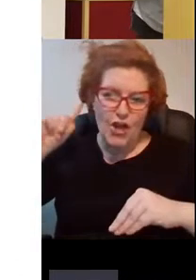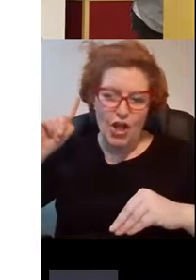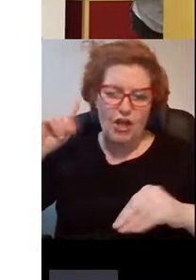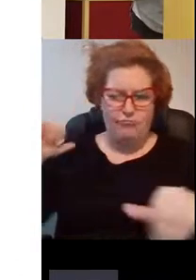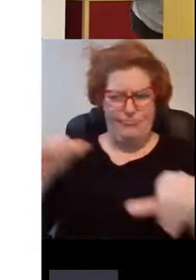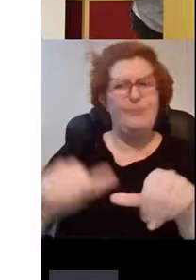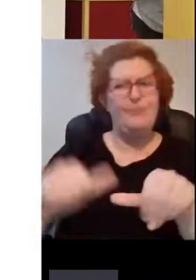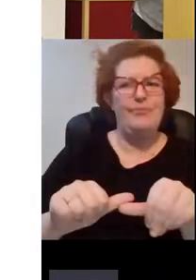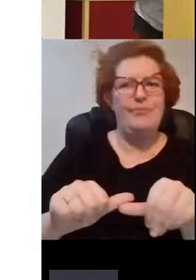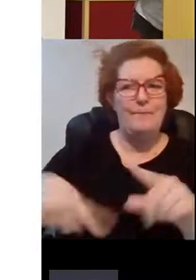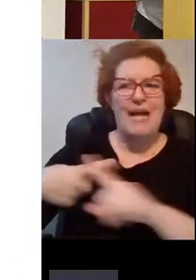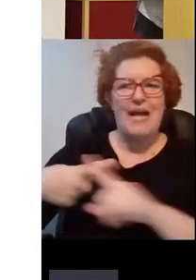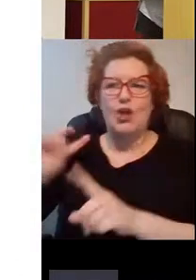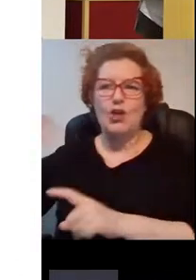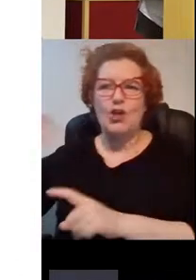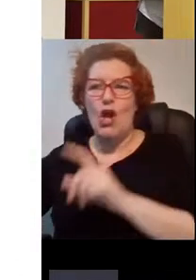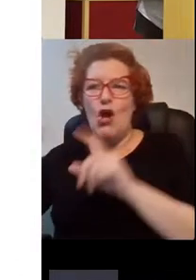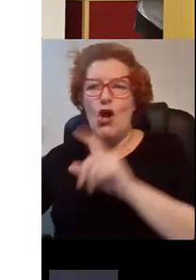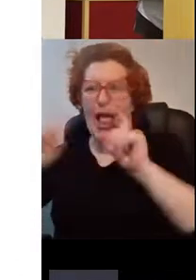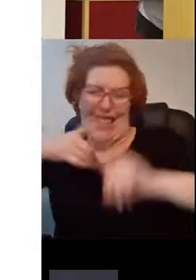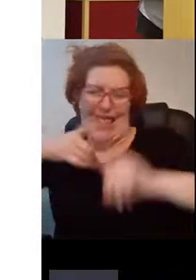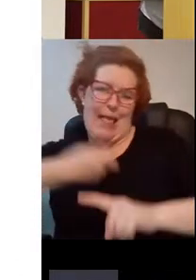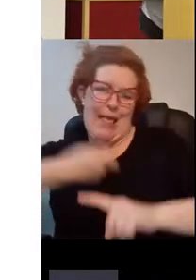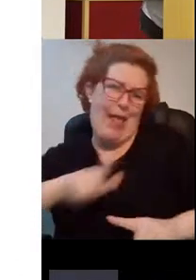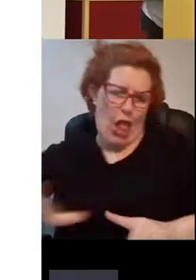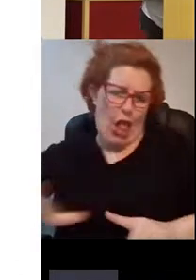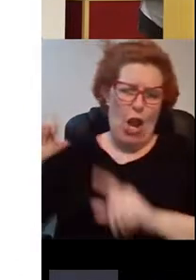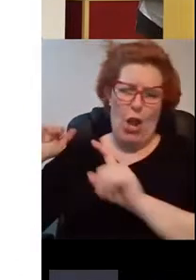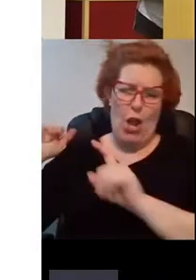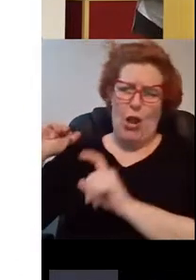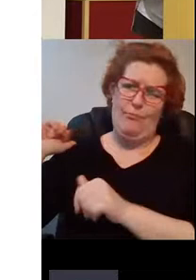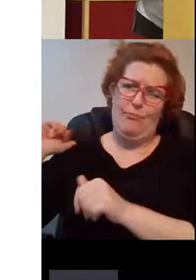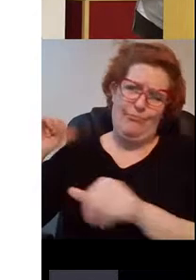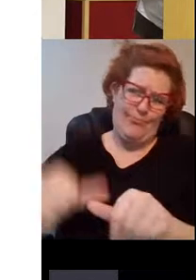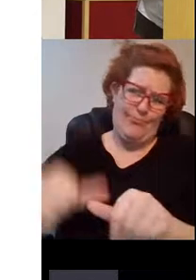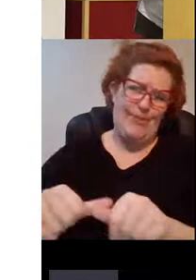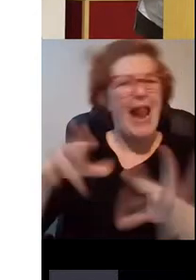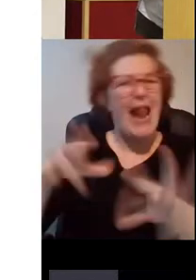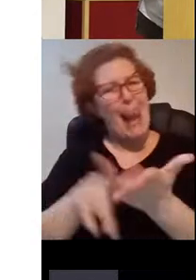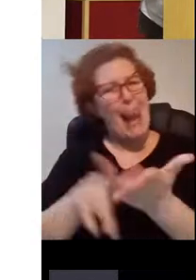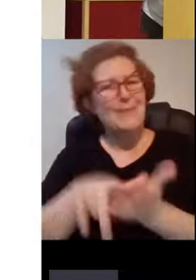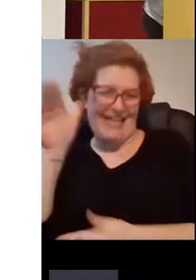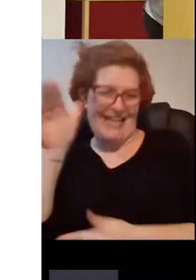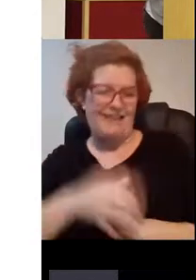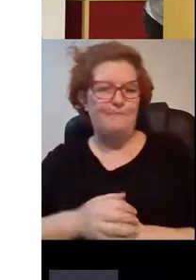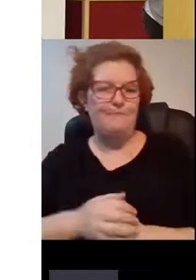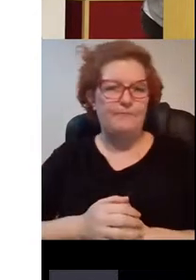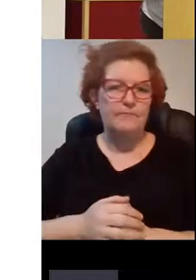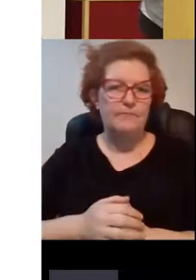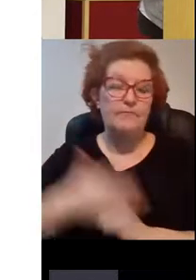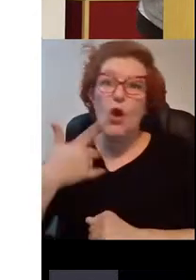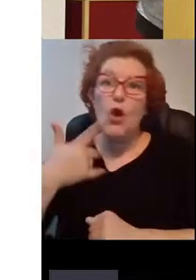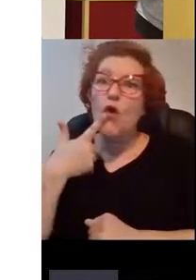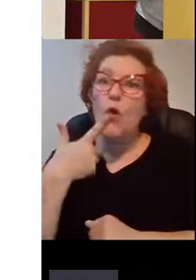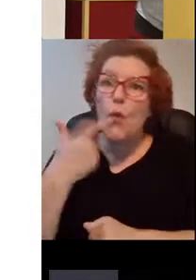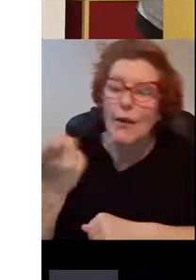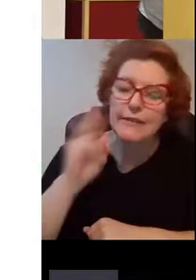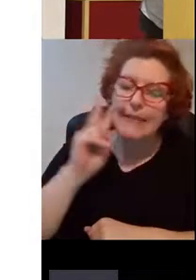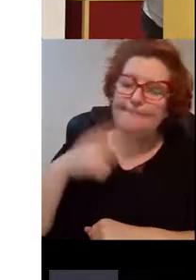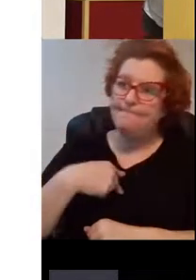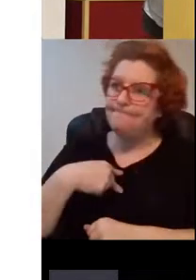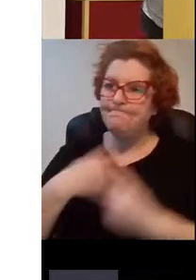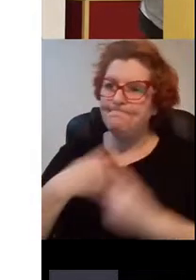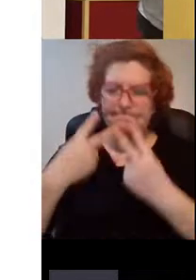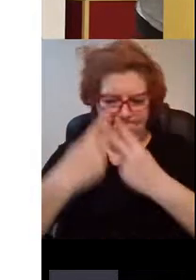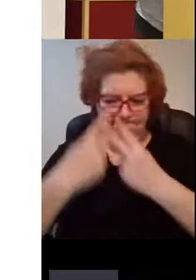¿no?, en la enseñanza de español como lengua extranjera. Entonces, me cuesta, me sigue costando